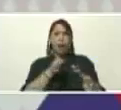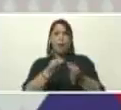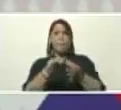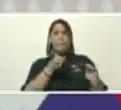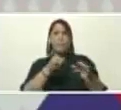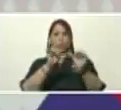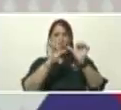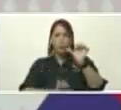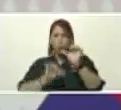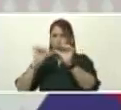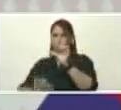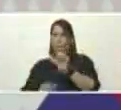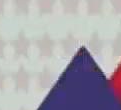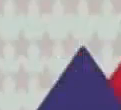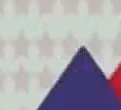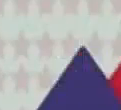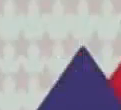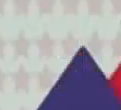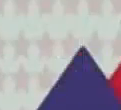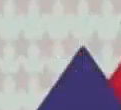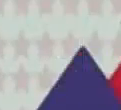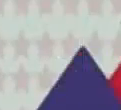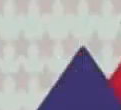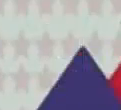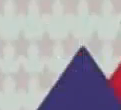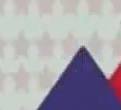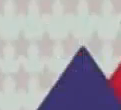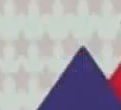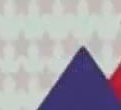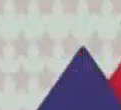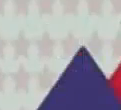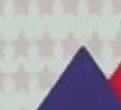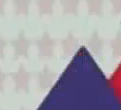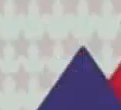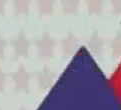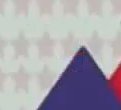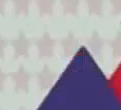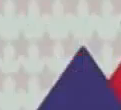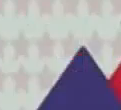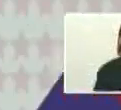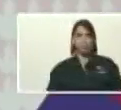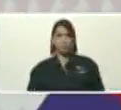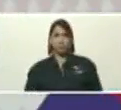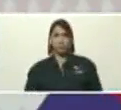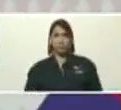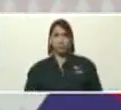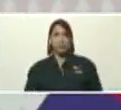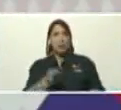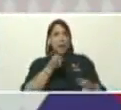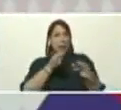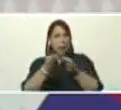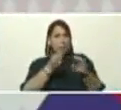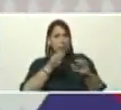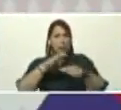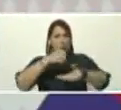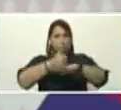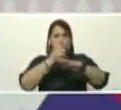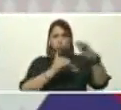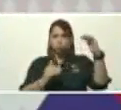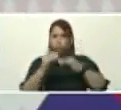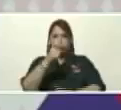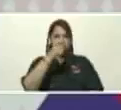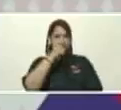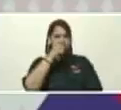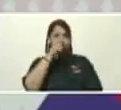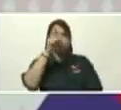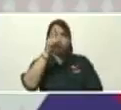Fondo Financiero para los Trabajadores y Trabajadoras, para que explique la superintendencia.